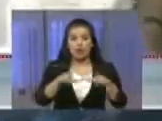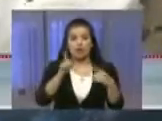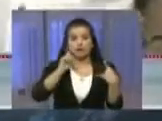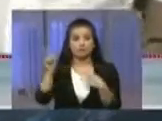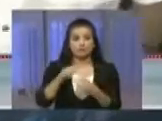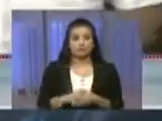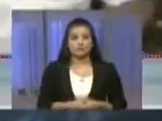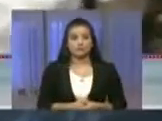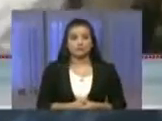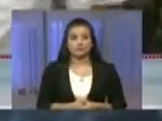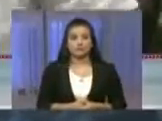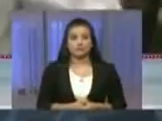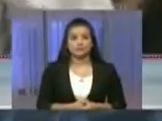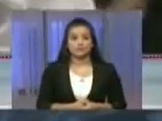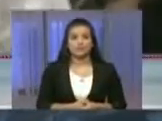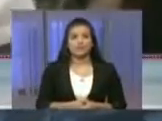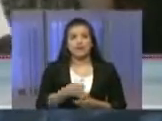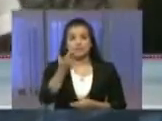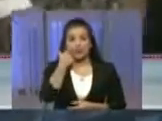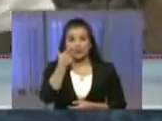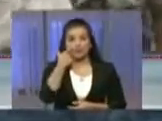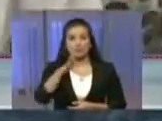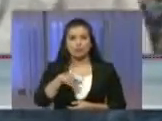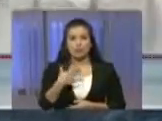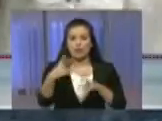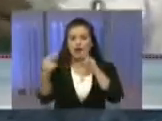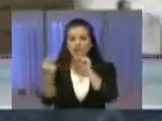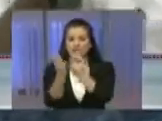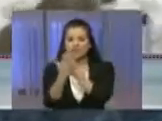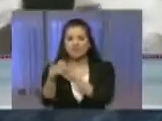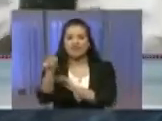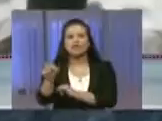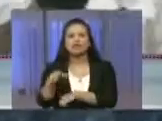instalaciones y a ver si conversamos con la